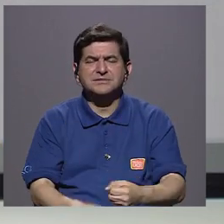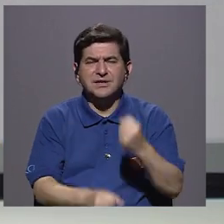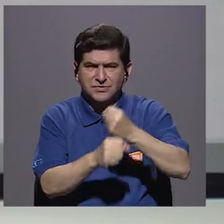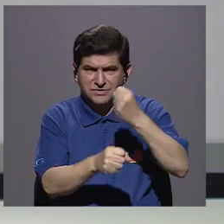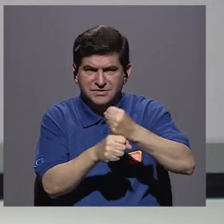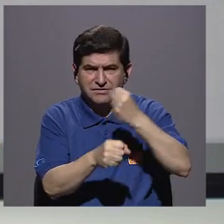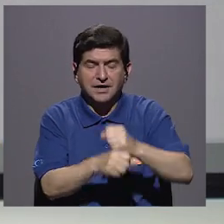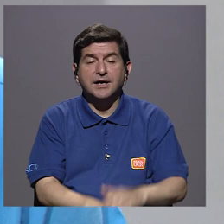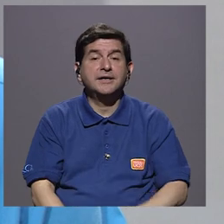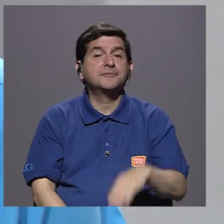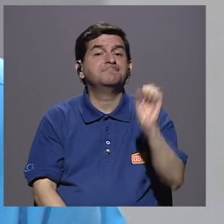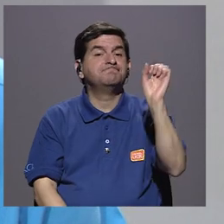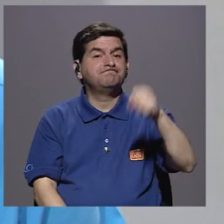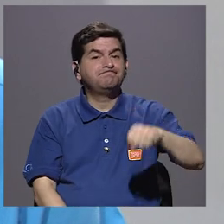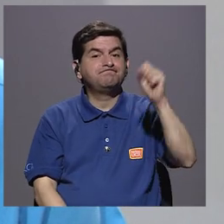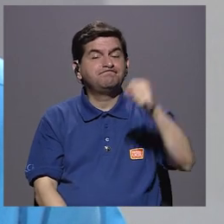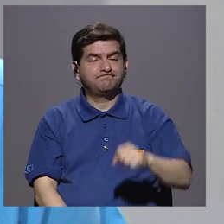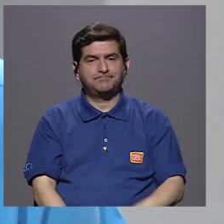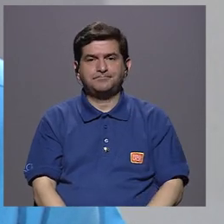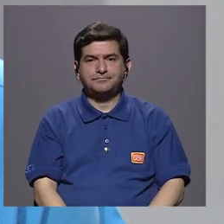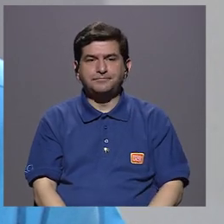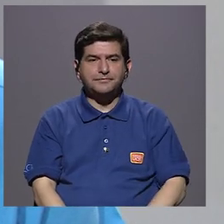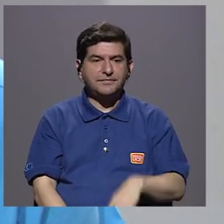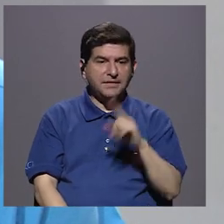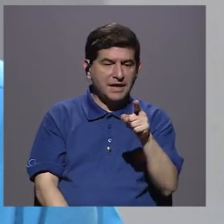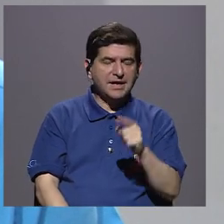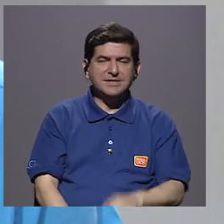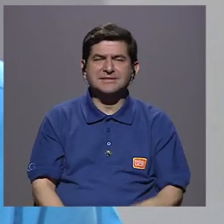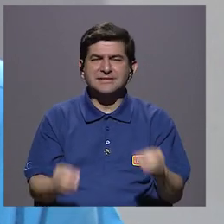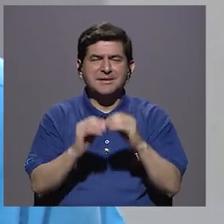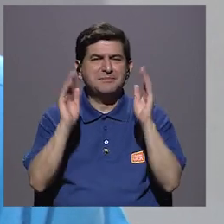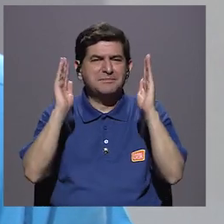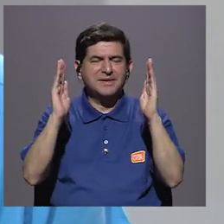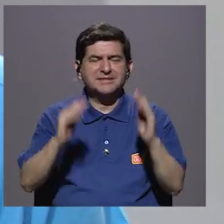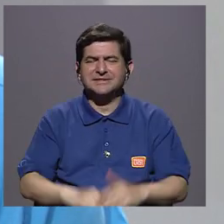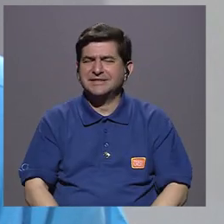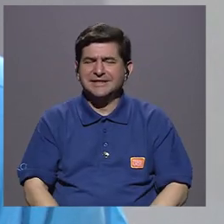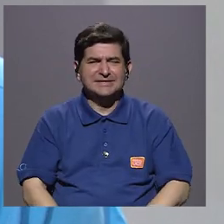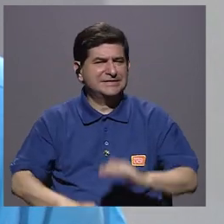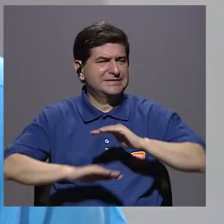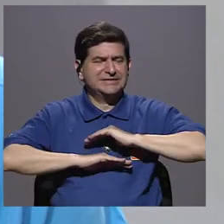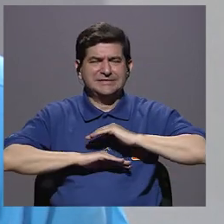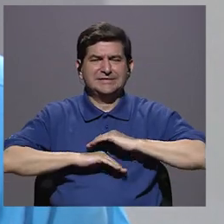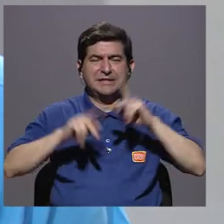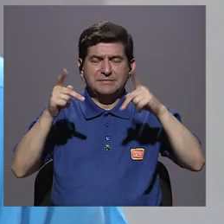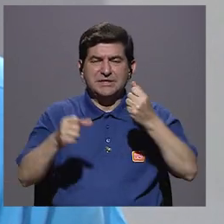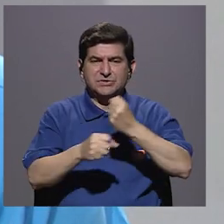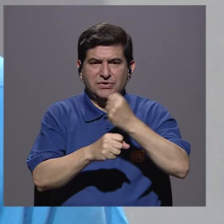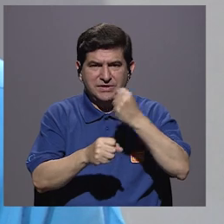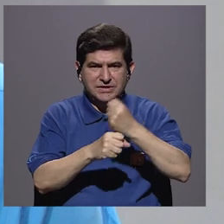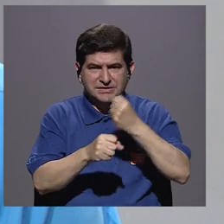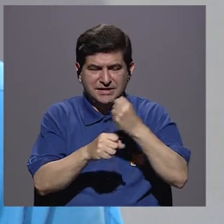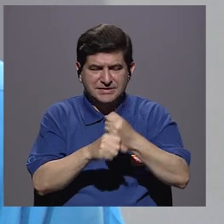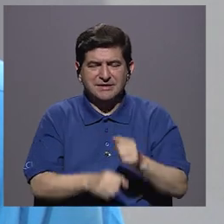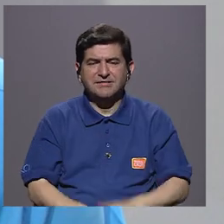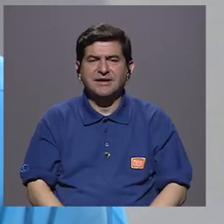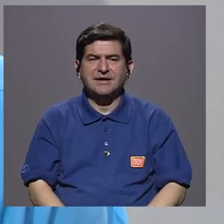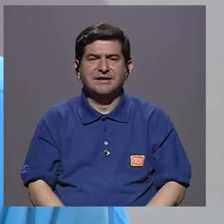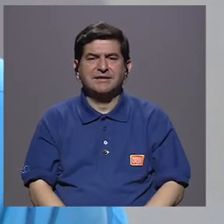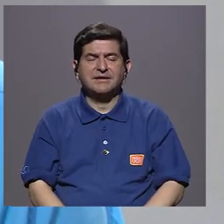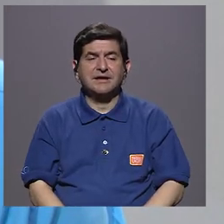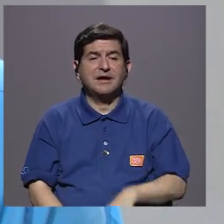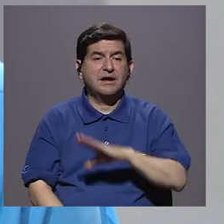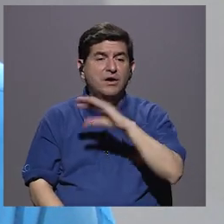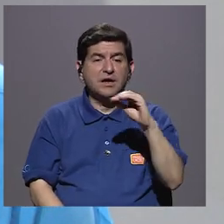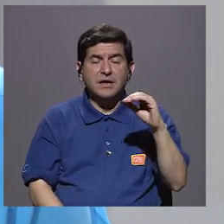claro, centro de salud. Claro, esta es una de las mayores, digamos, inconformidades que tiene el personal de salud, que llegan a la Contraloría y que